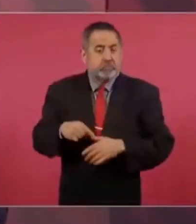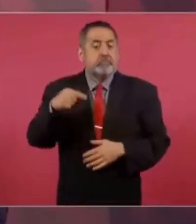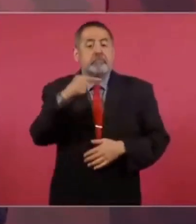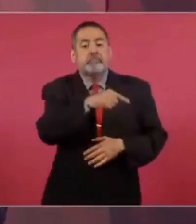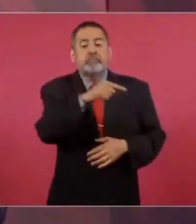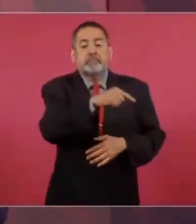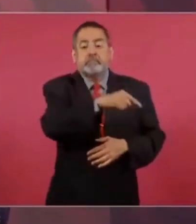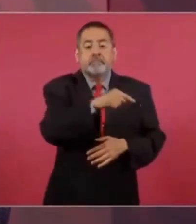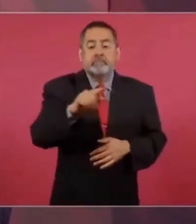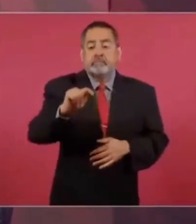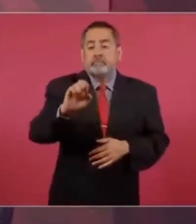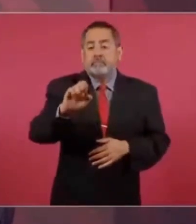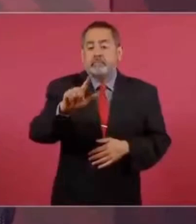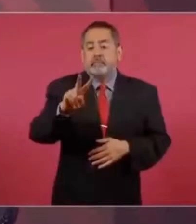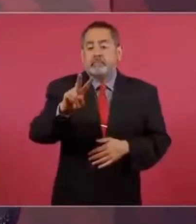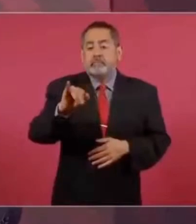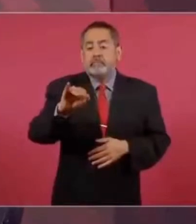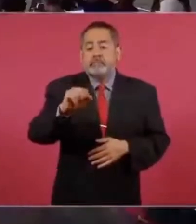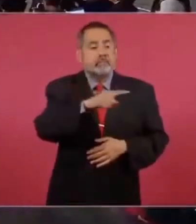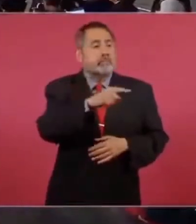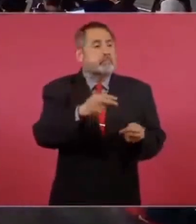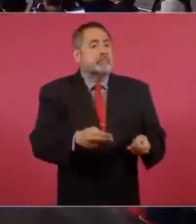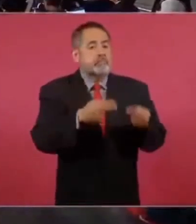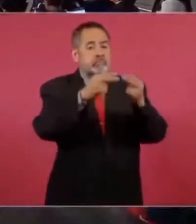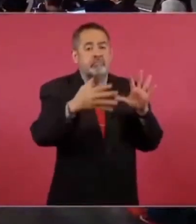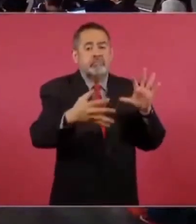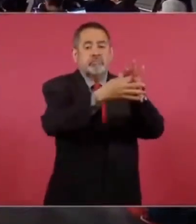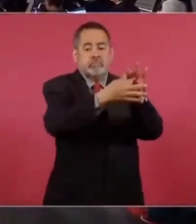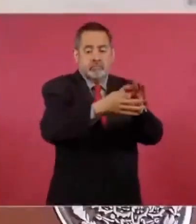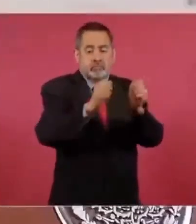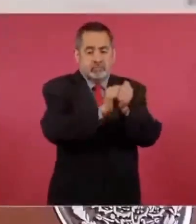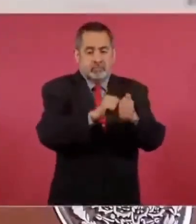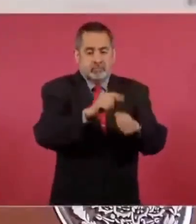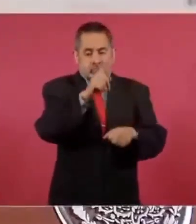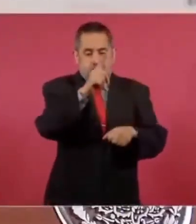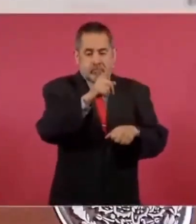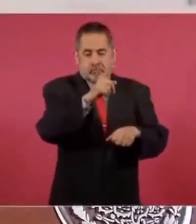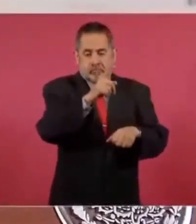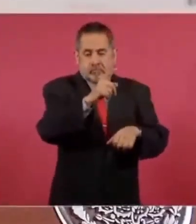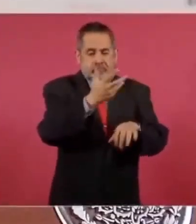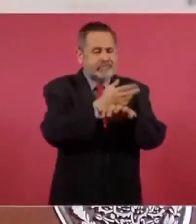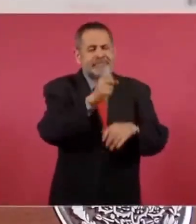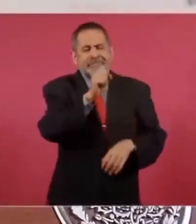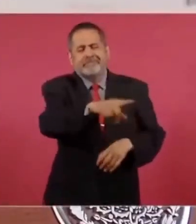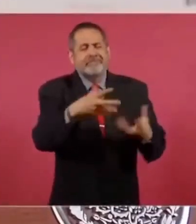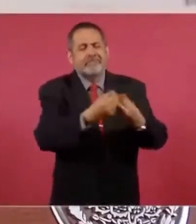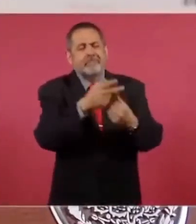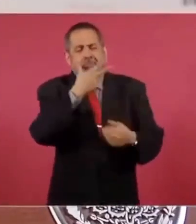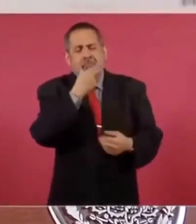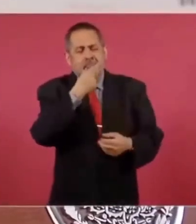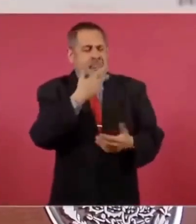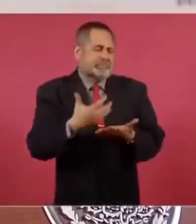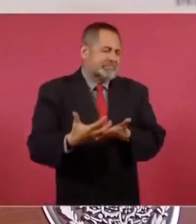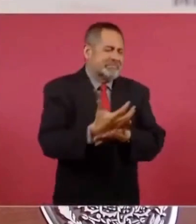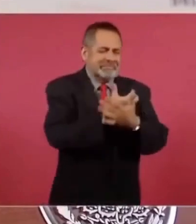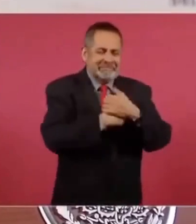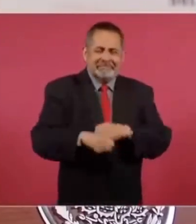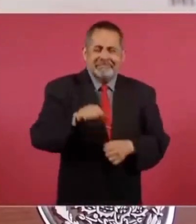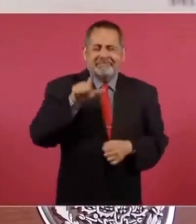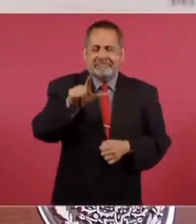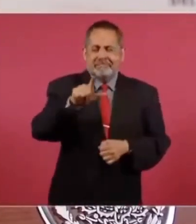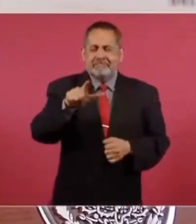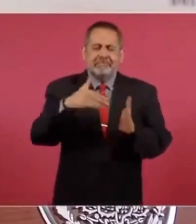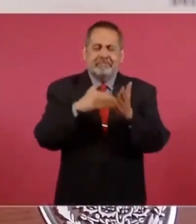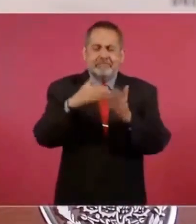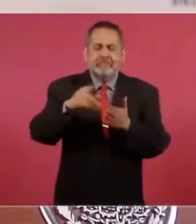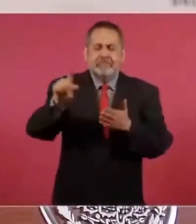con una empresa televisora donde está este periodista que gana 17 millones mensuales,